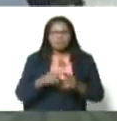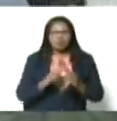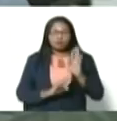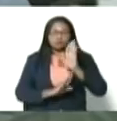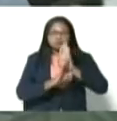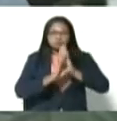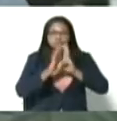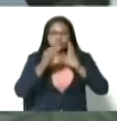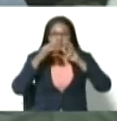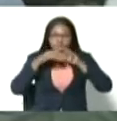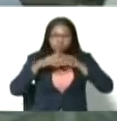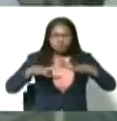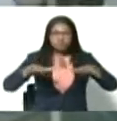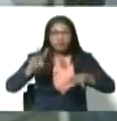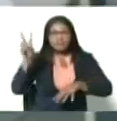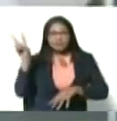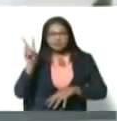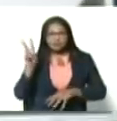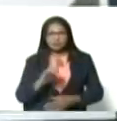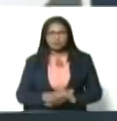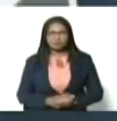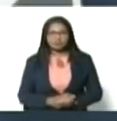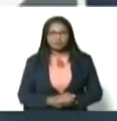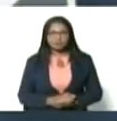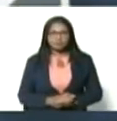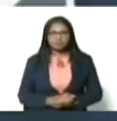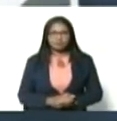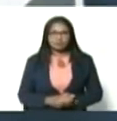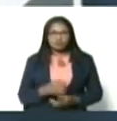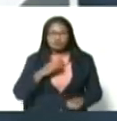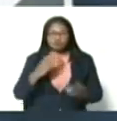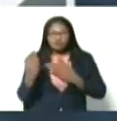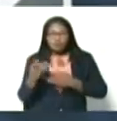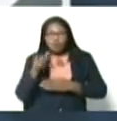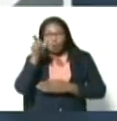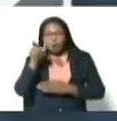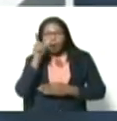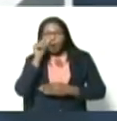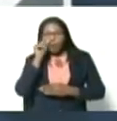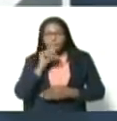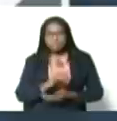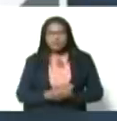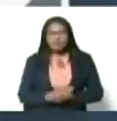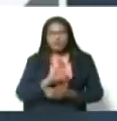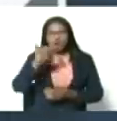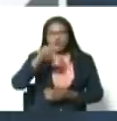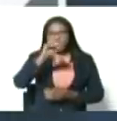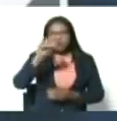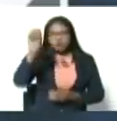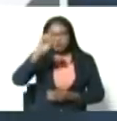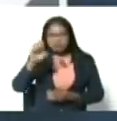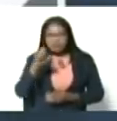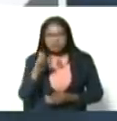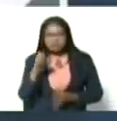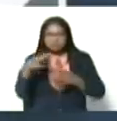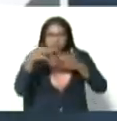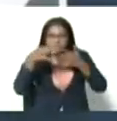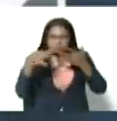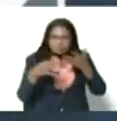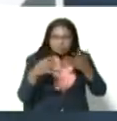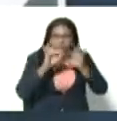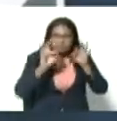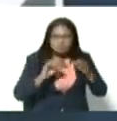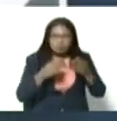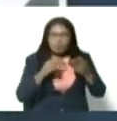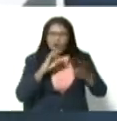en todo el territorio nacional. Para ello, presidente, le voy a dar la palabra a nuestro compañero José Chacón, quien nos va a dar detalles más precisos de cómo va